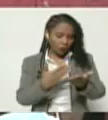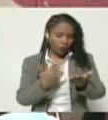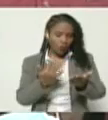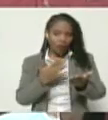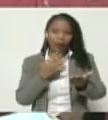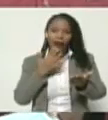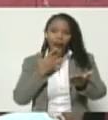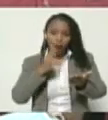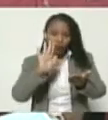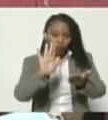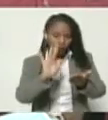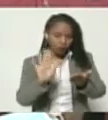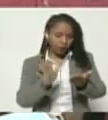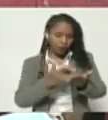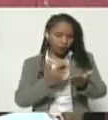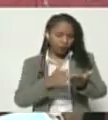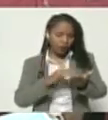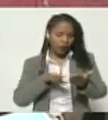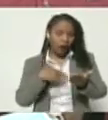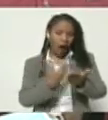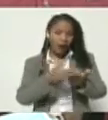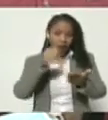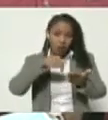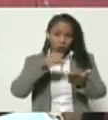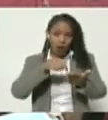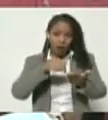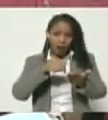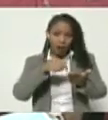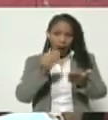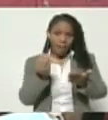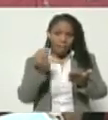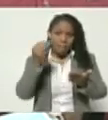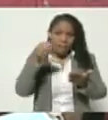Por ejemplo, hasta ahora, más